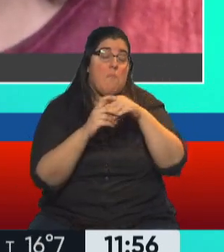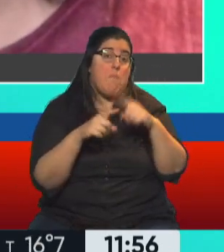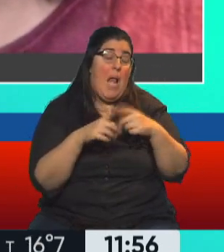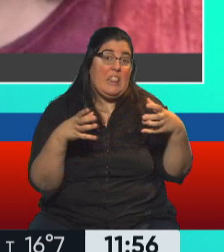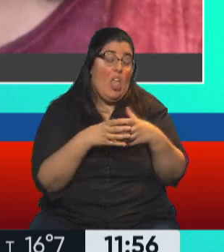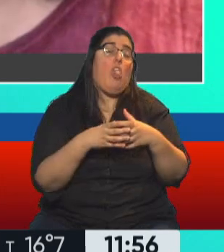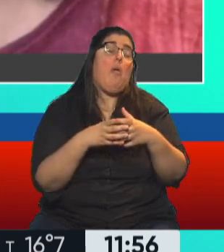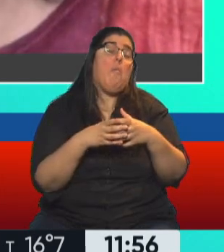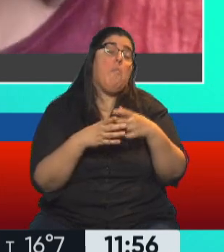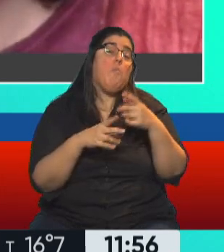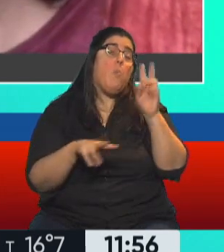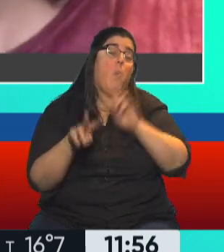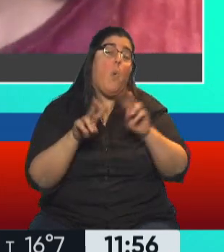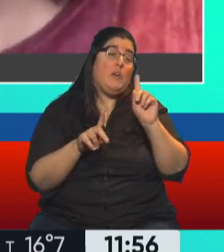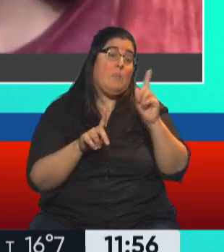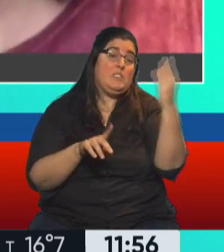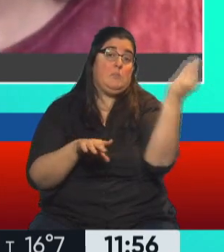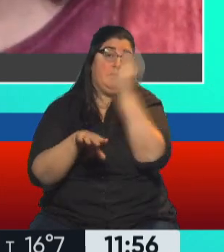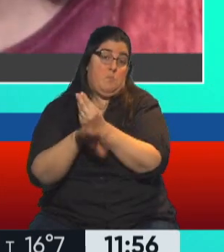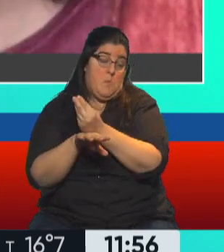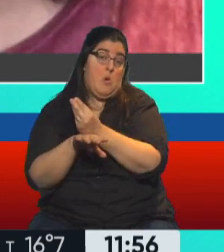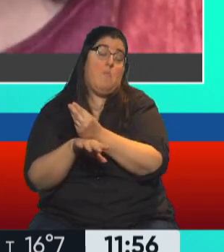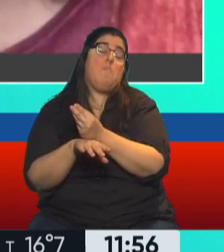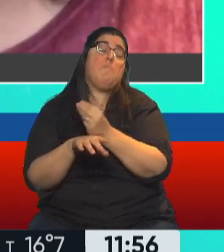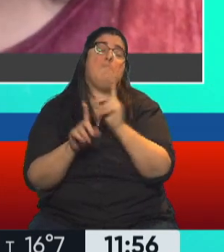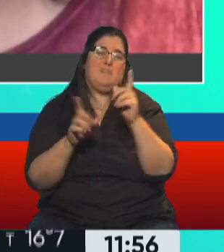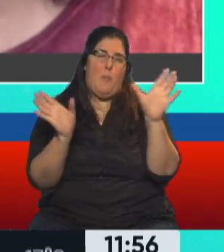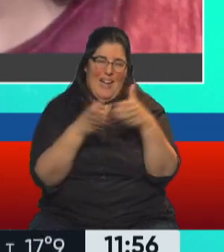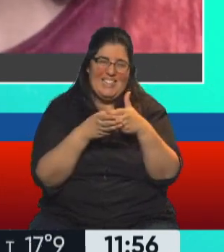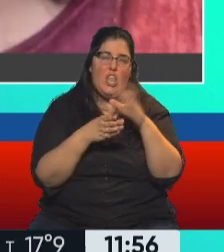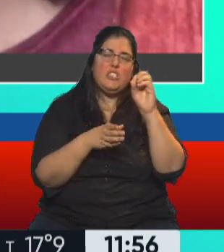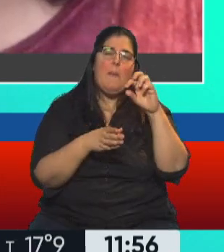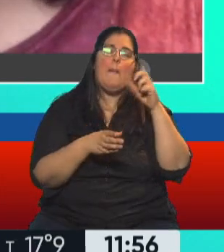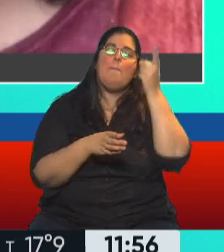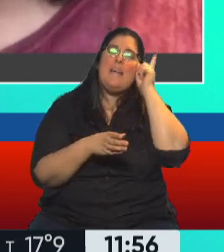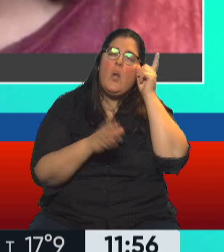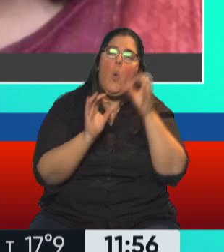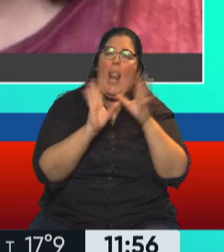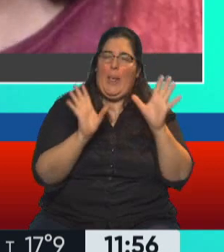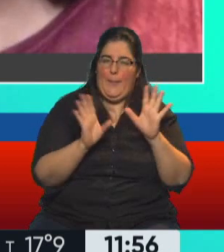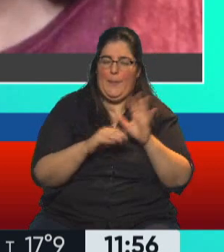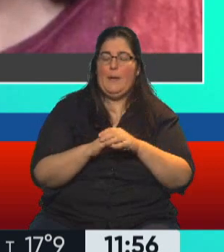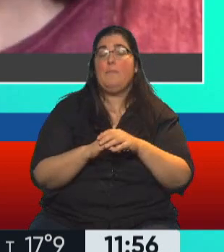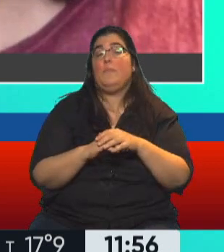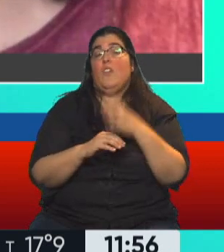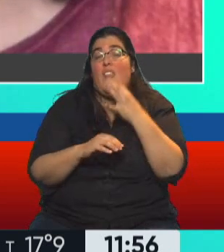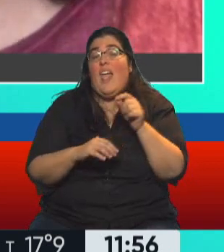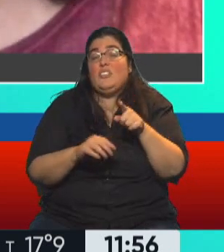dar como a modo de prebenda al partido Perú Libre el premierato, ¿no? Cecilia, pero eso de la